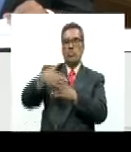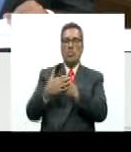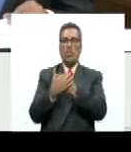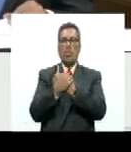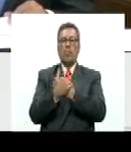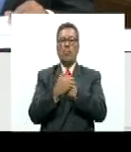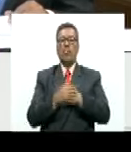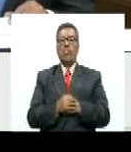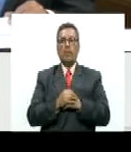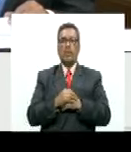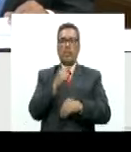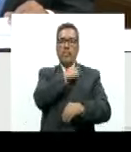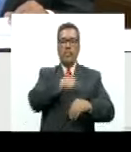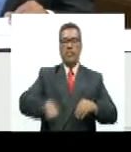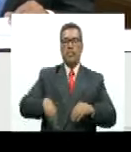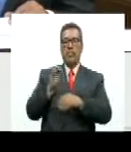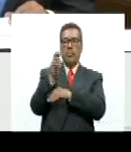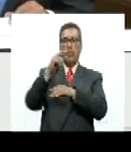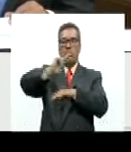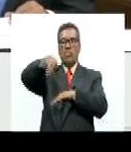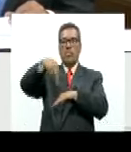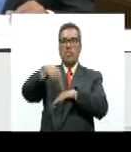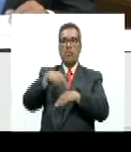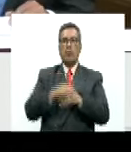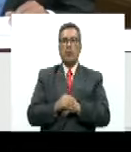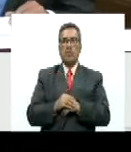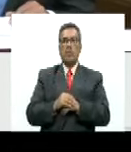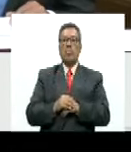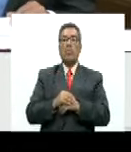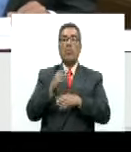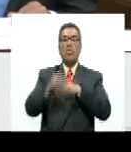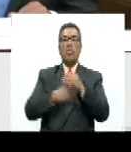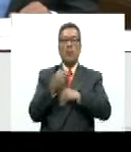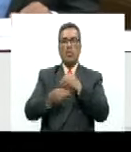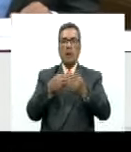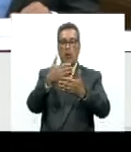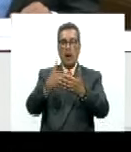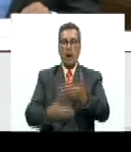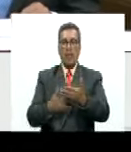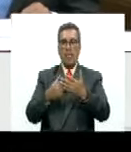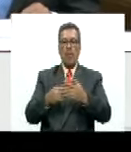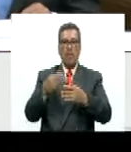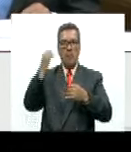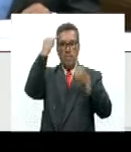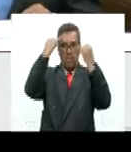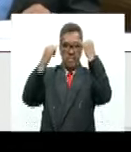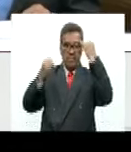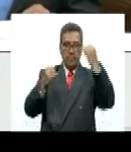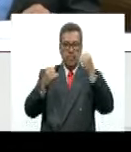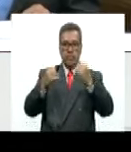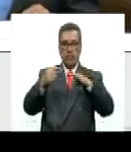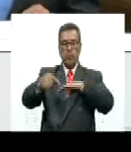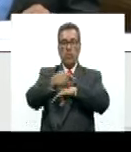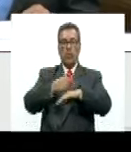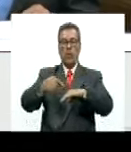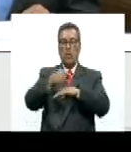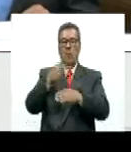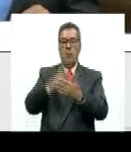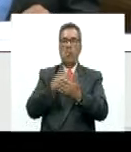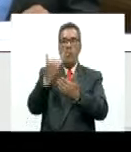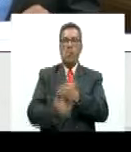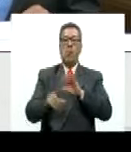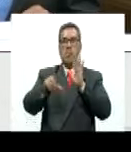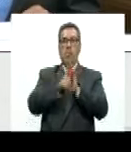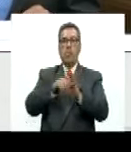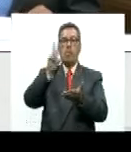Rodríguez Gómez, presidente de la Asamblea Nacional, mediante la cual remite por iniciativa del Poder Ejecutivo el proyecto de